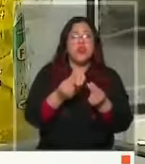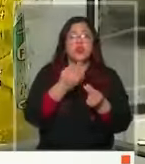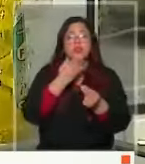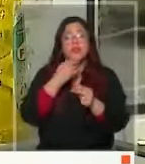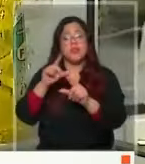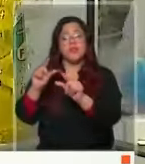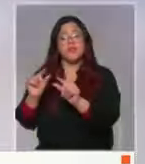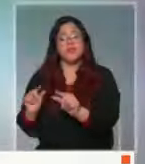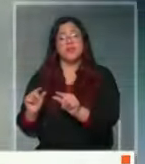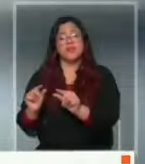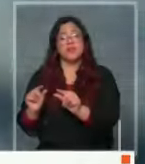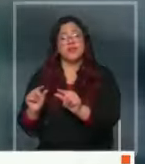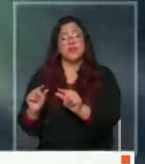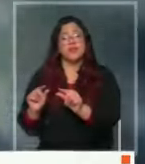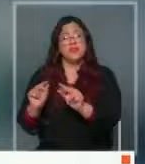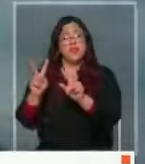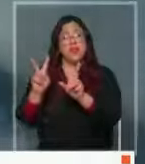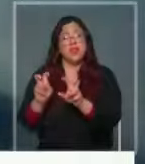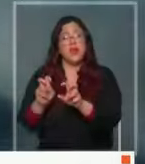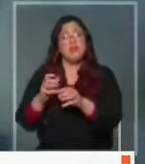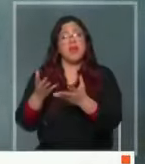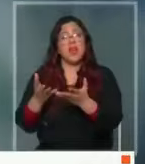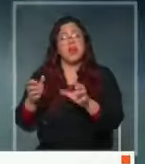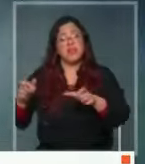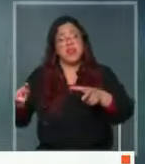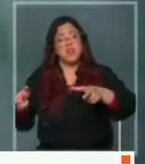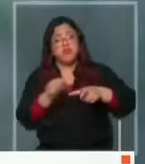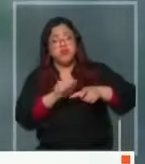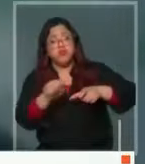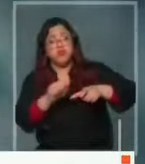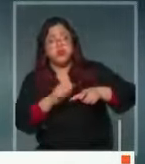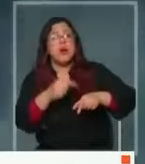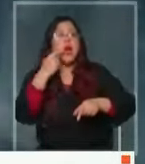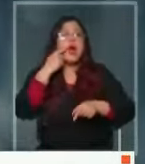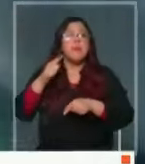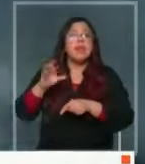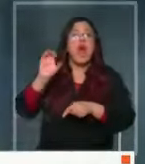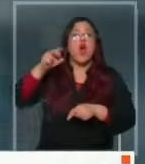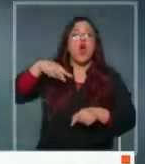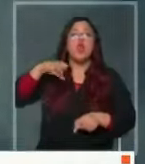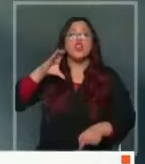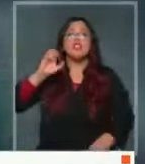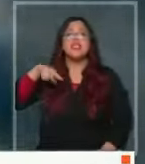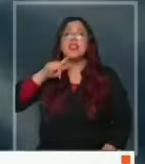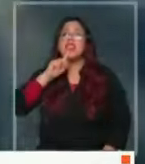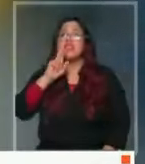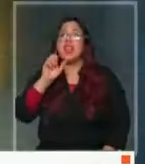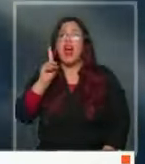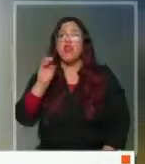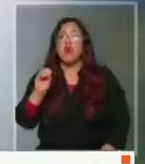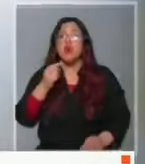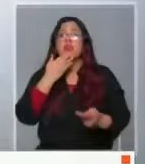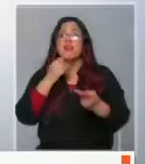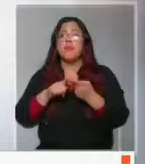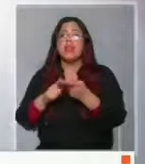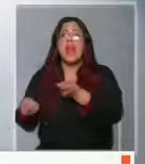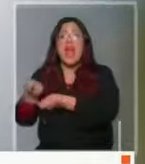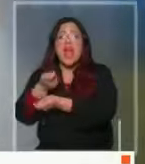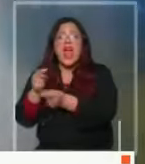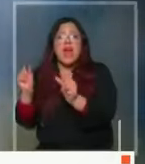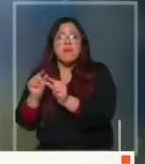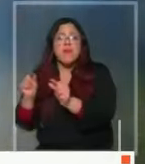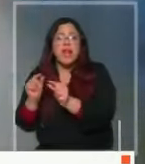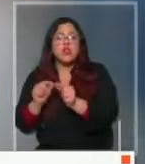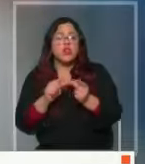del producto. La balanza concentrada ¿Ya? y la balanza económica. ¿Concentrado significa